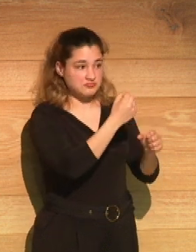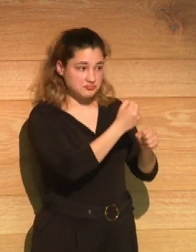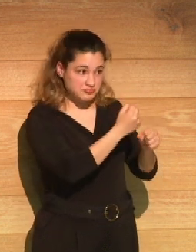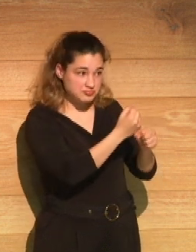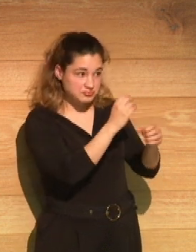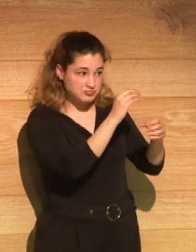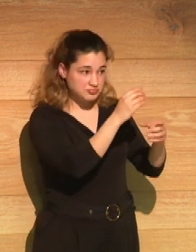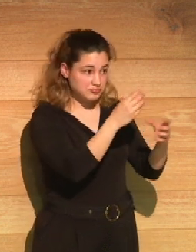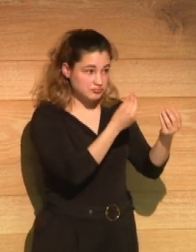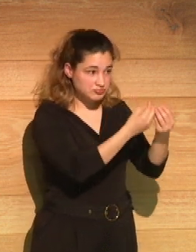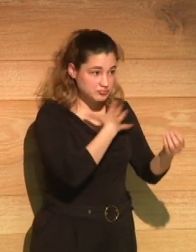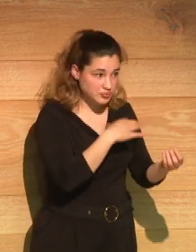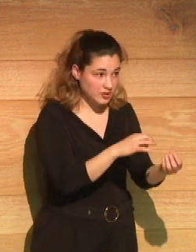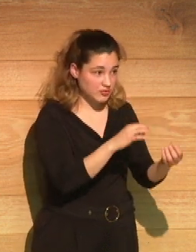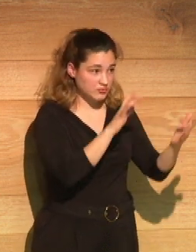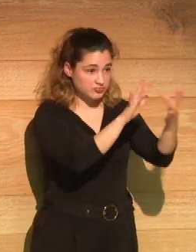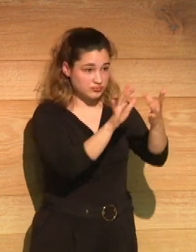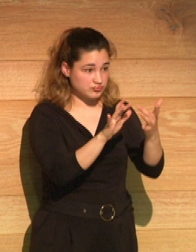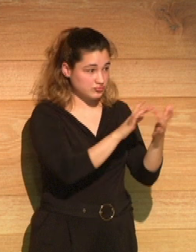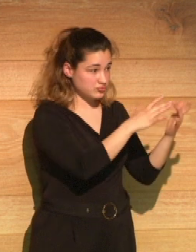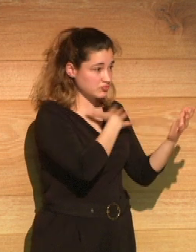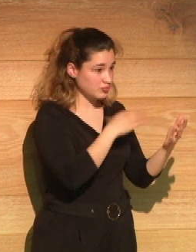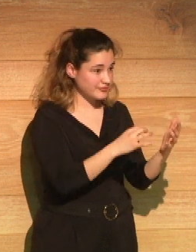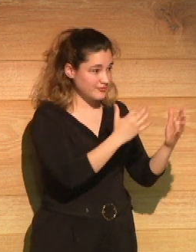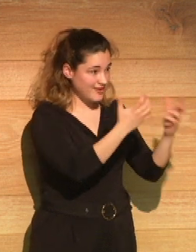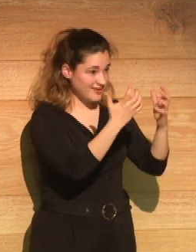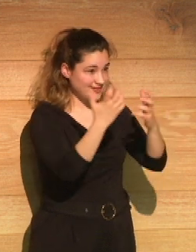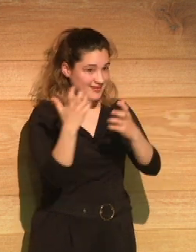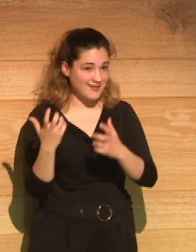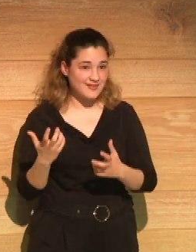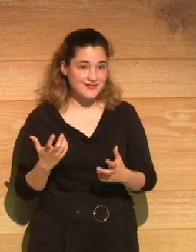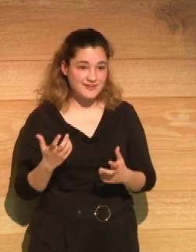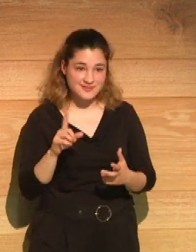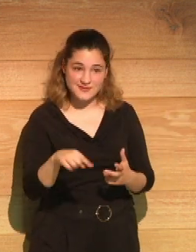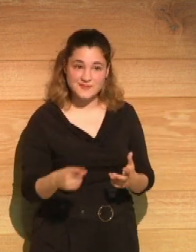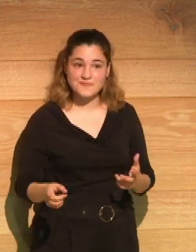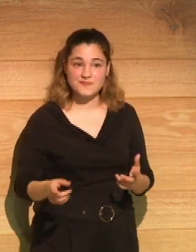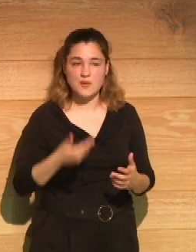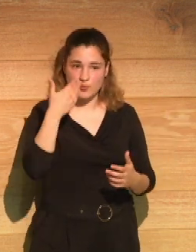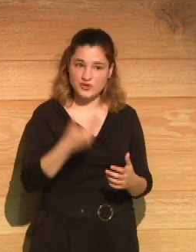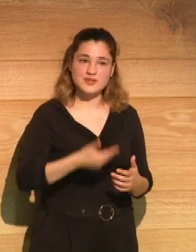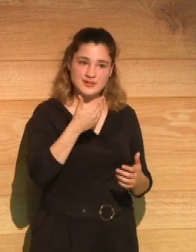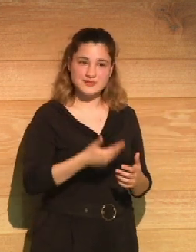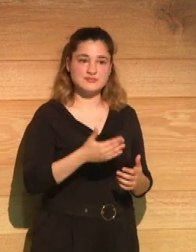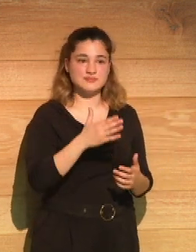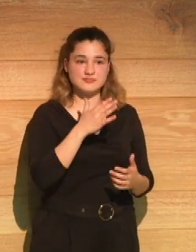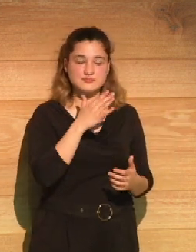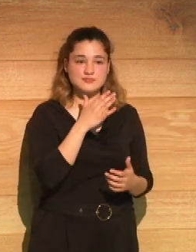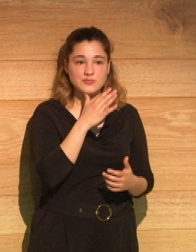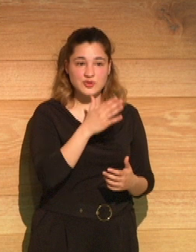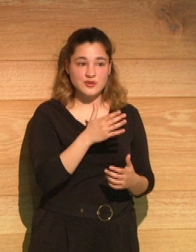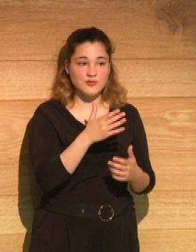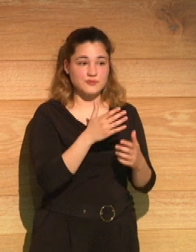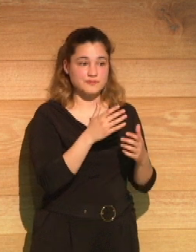poder identificar relaciones ganar-ganar. Es muy importante porque eso agregará valor a